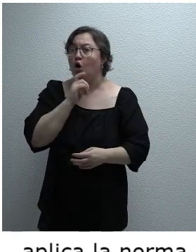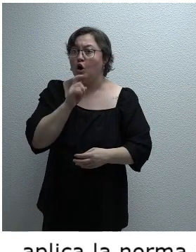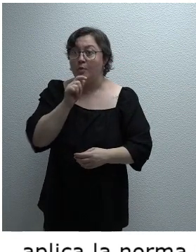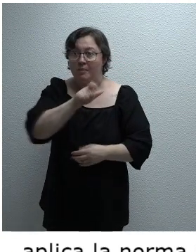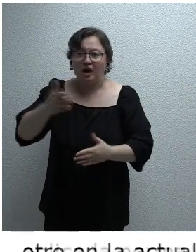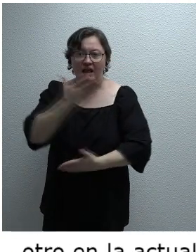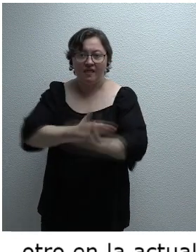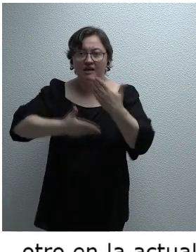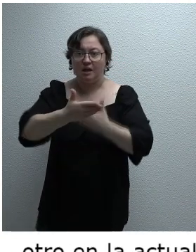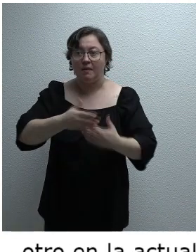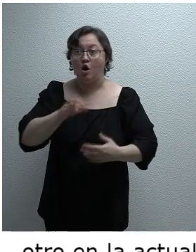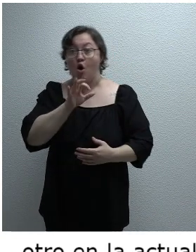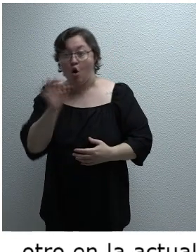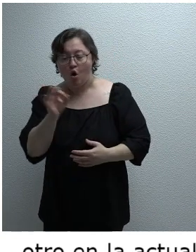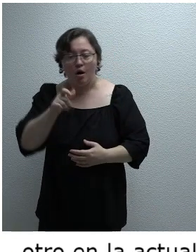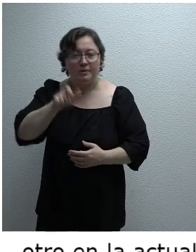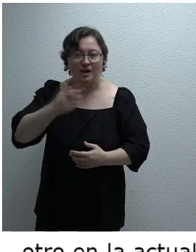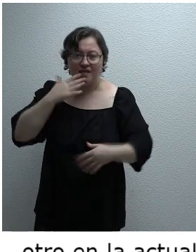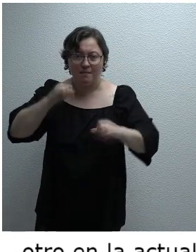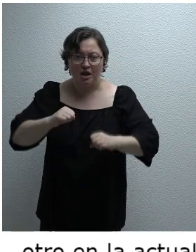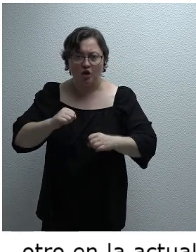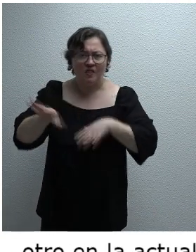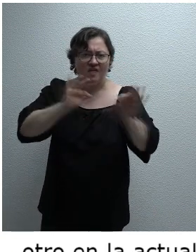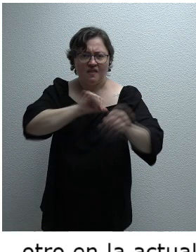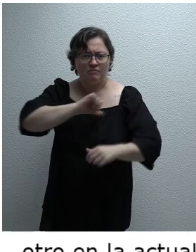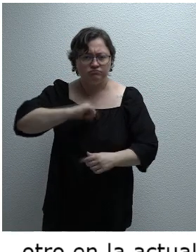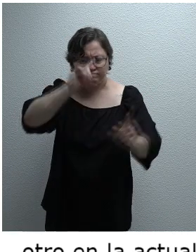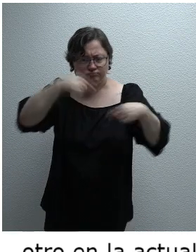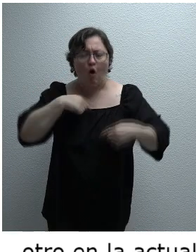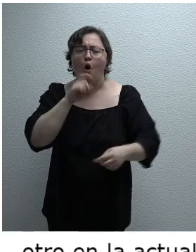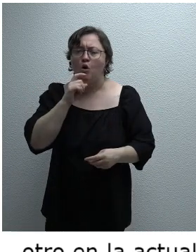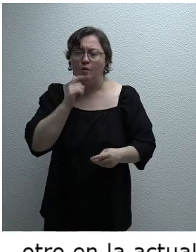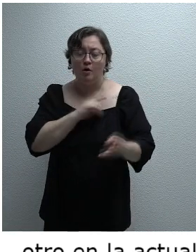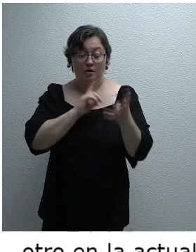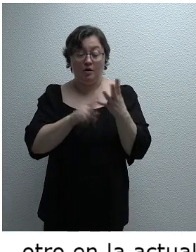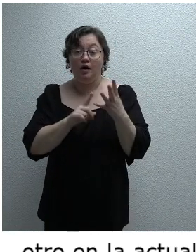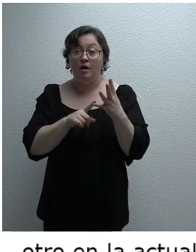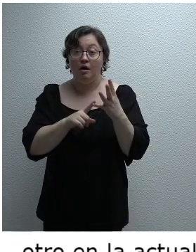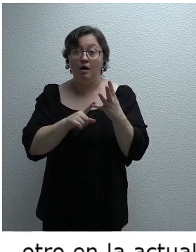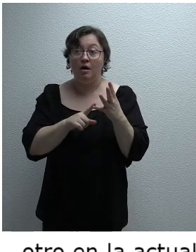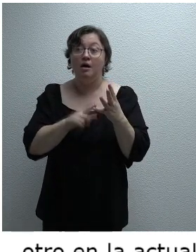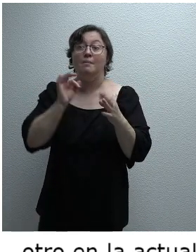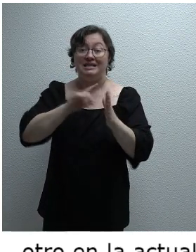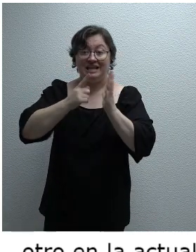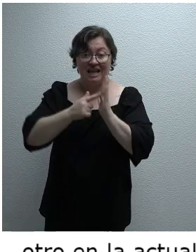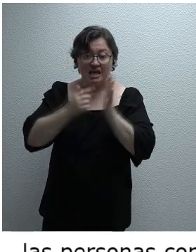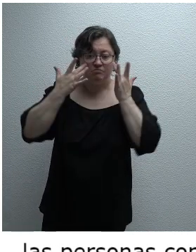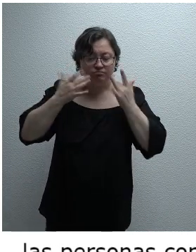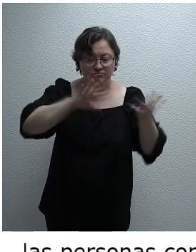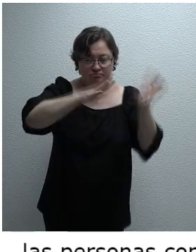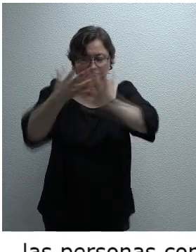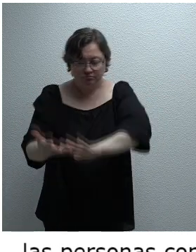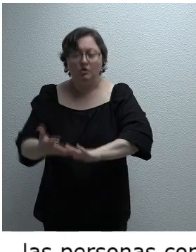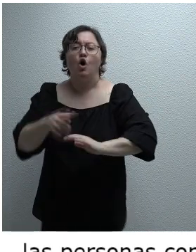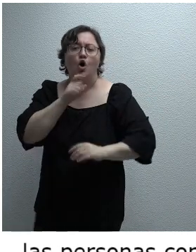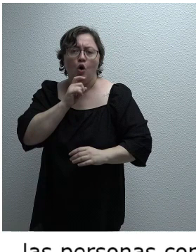con discapacidad mayores puedan decidir por sí mismos, y la aplicación de la propia normativa, es decir,